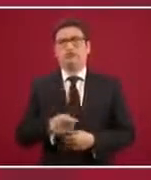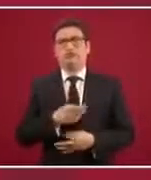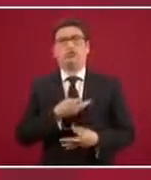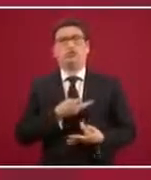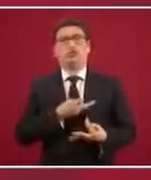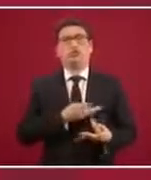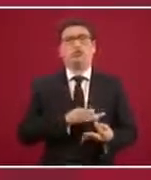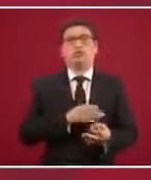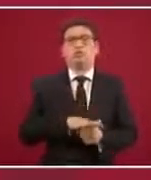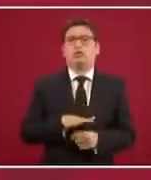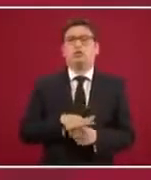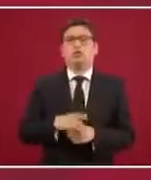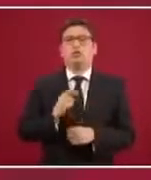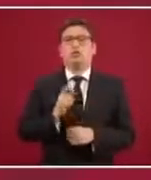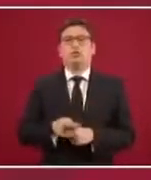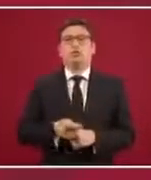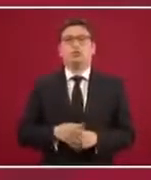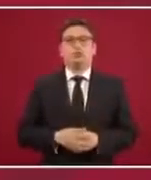soltar